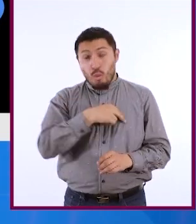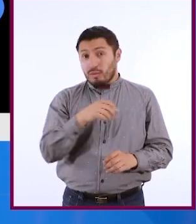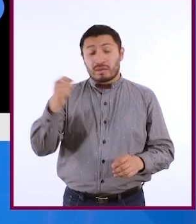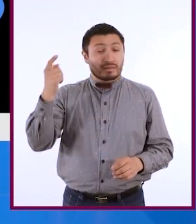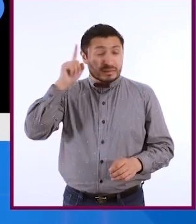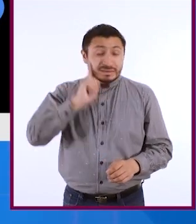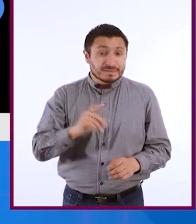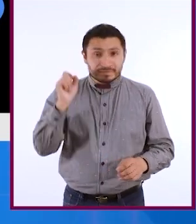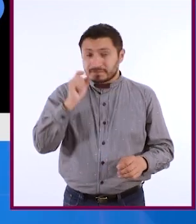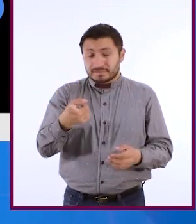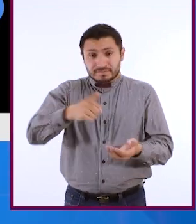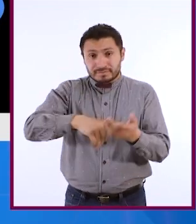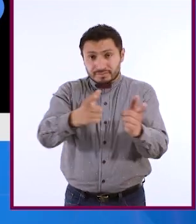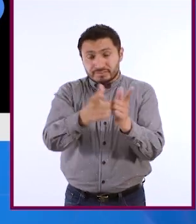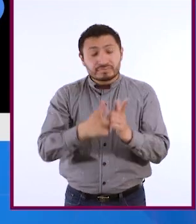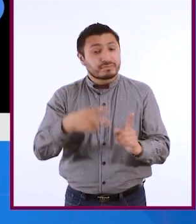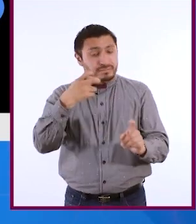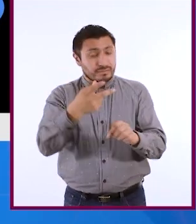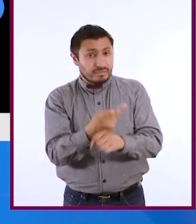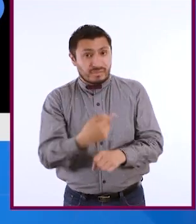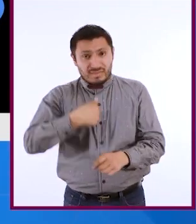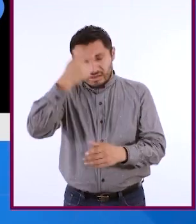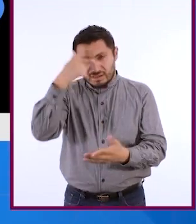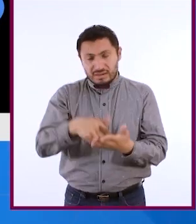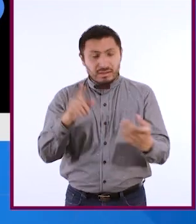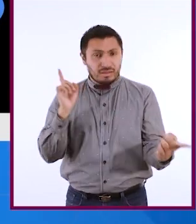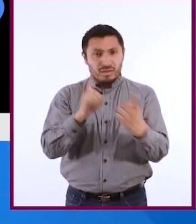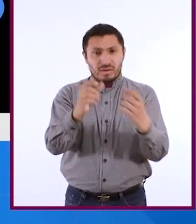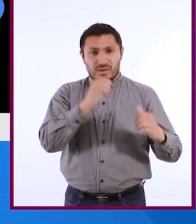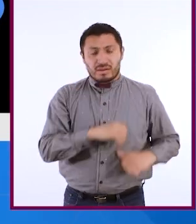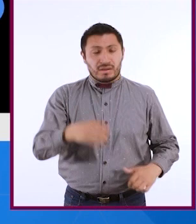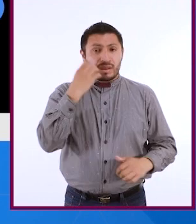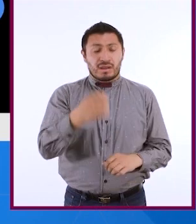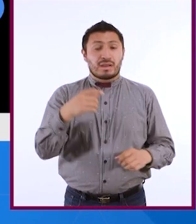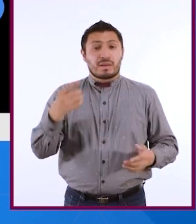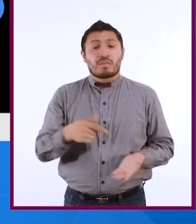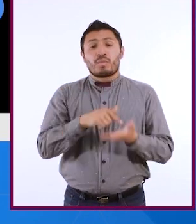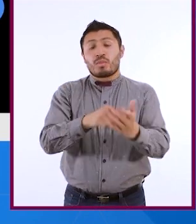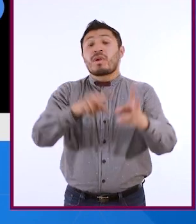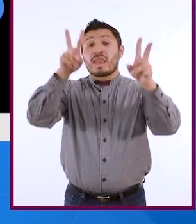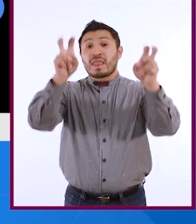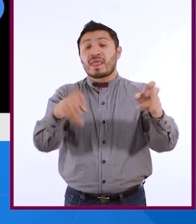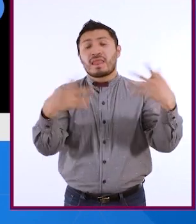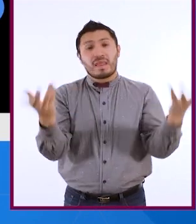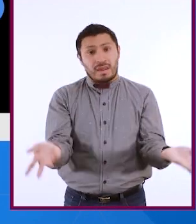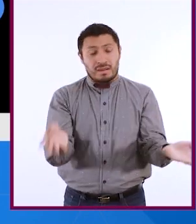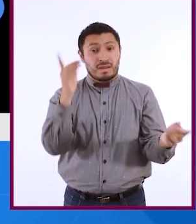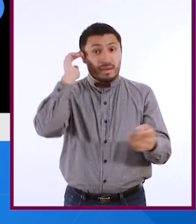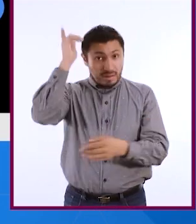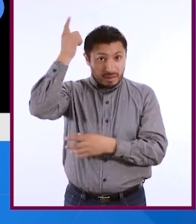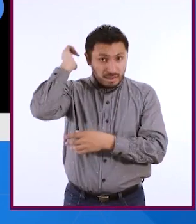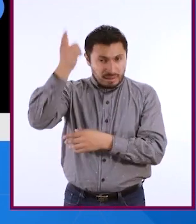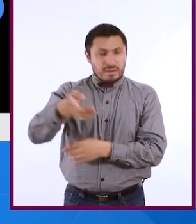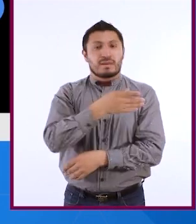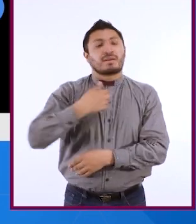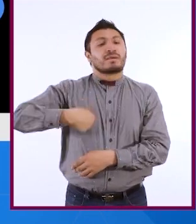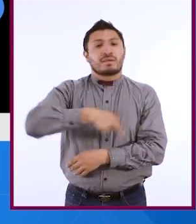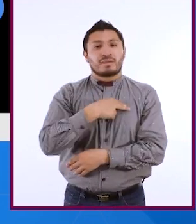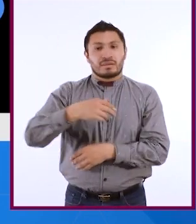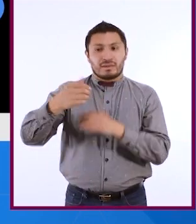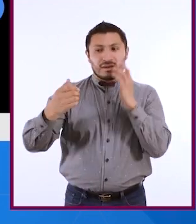suscita. Creo que hay que acercarse con las autoridades escolares y plantear esto como una temática que pues esperamos como